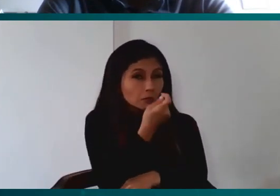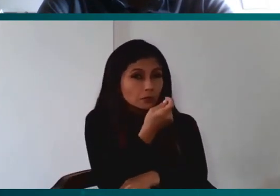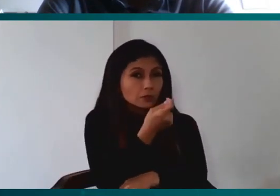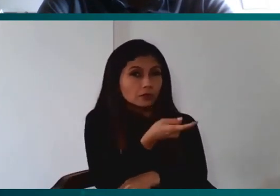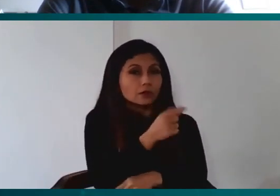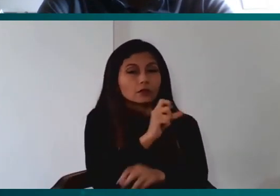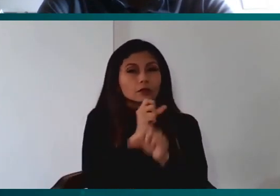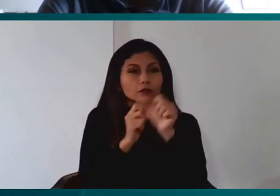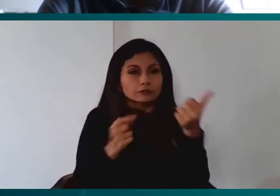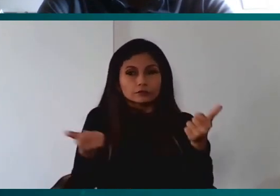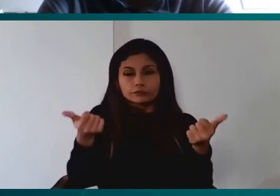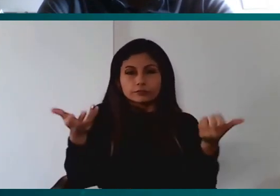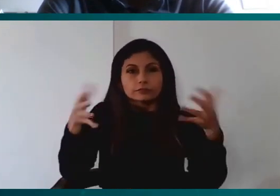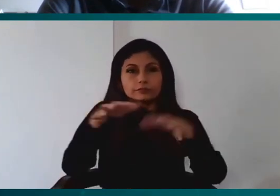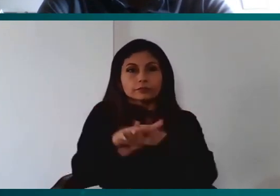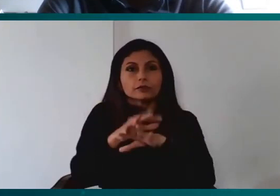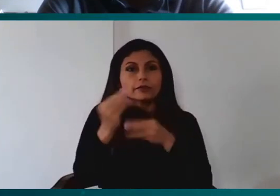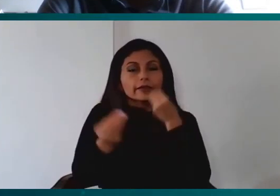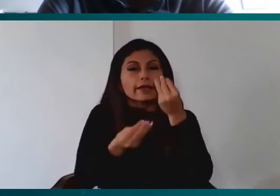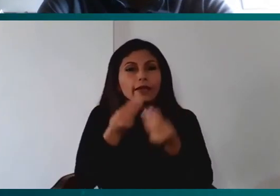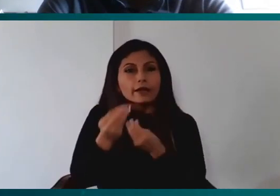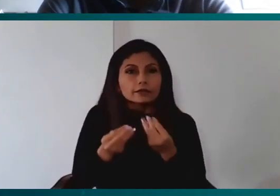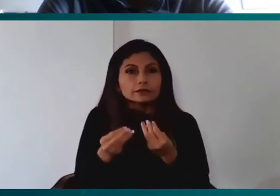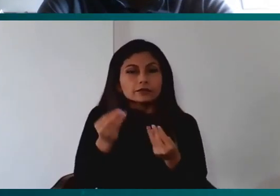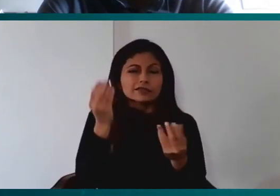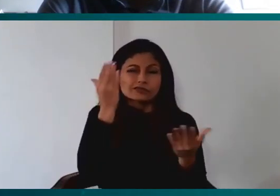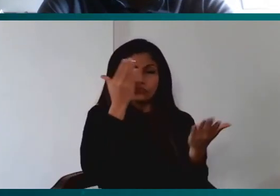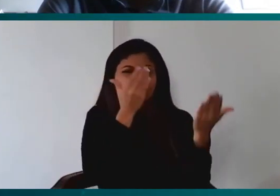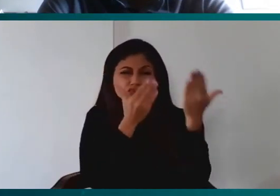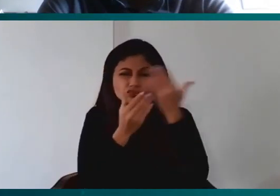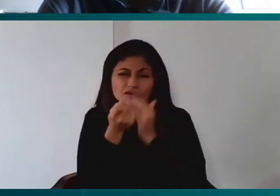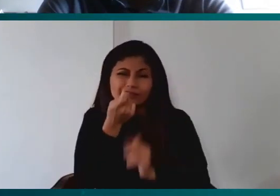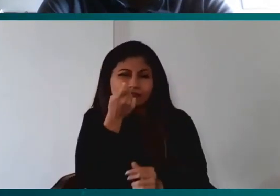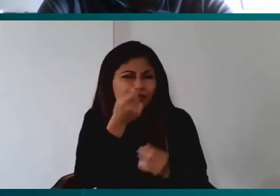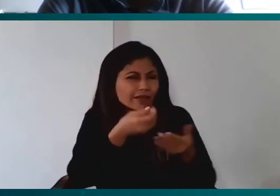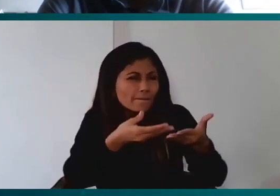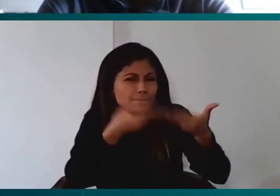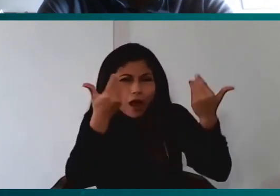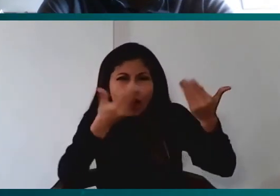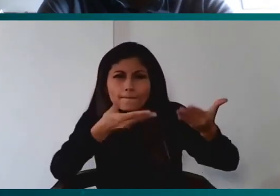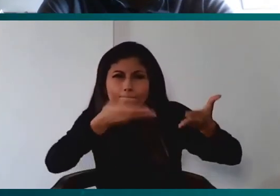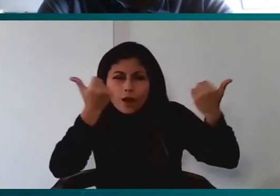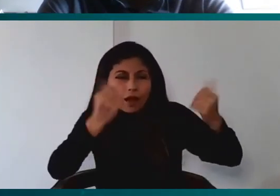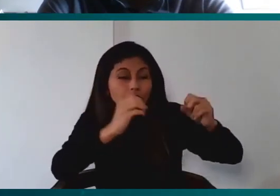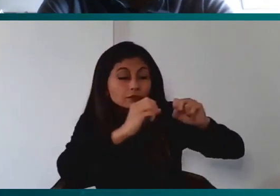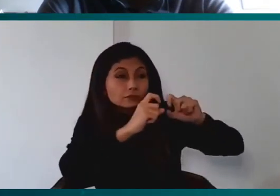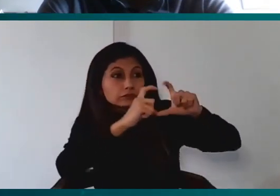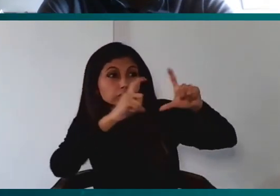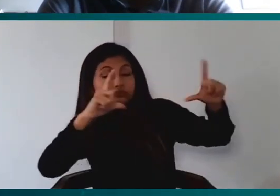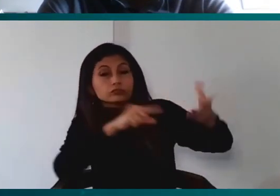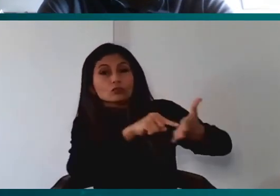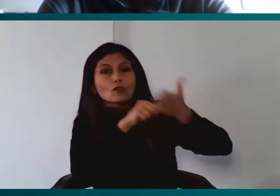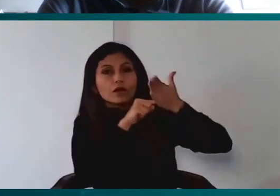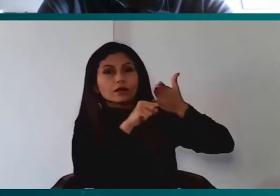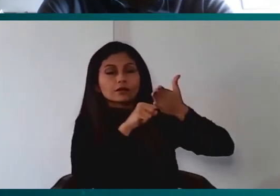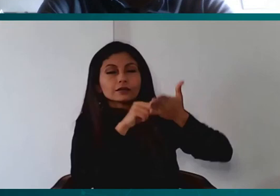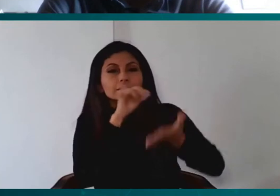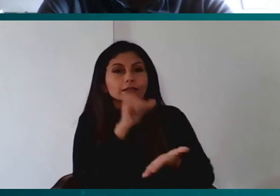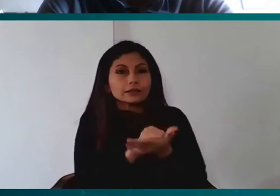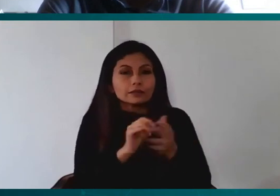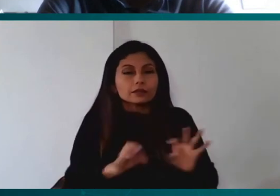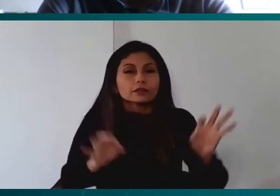les mencioné, que permiten hacer simulaciones súper detalladas. Entonces, es siempre ese